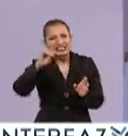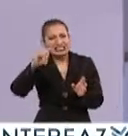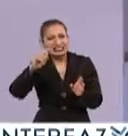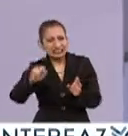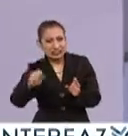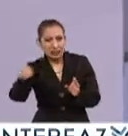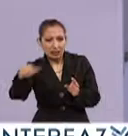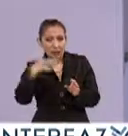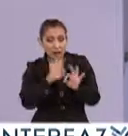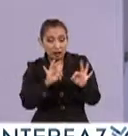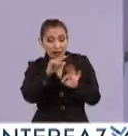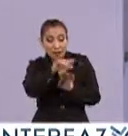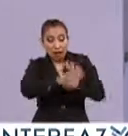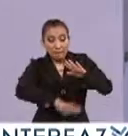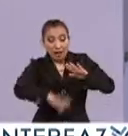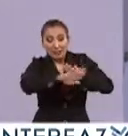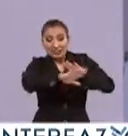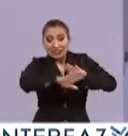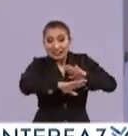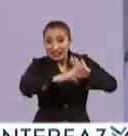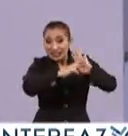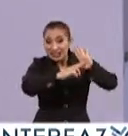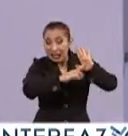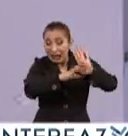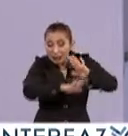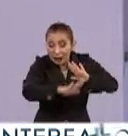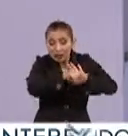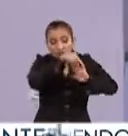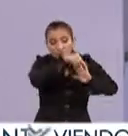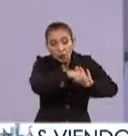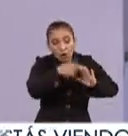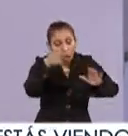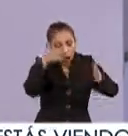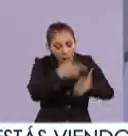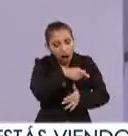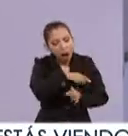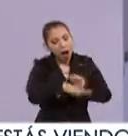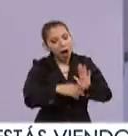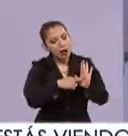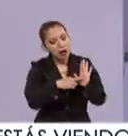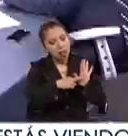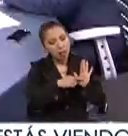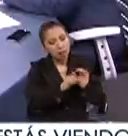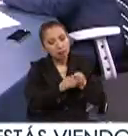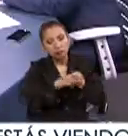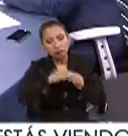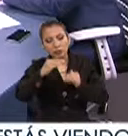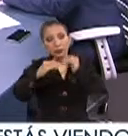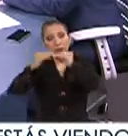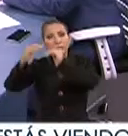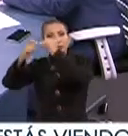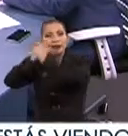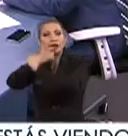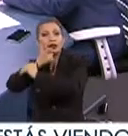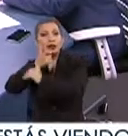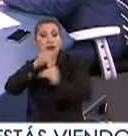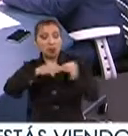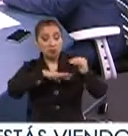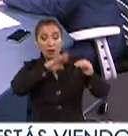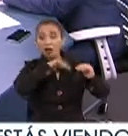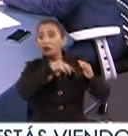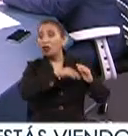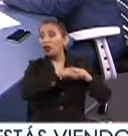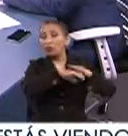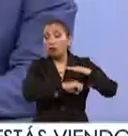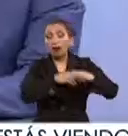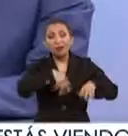más importante de todo, porque la base, los fundamentos, si uno descuida los fundamentos, su rascacielos con el inglés empieza a caer. Porque lo más